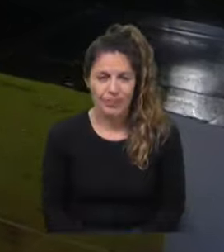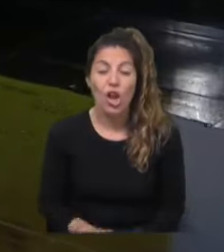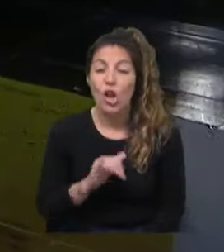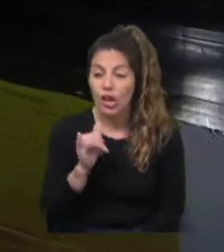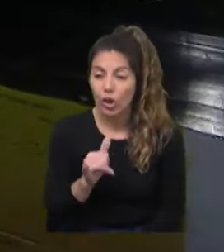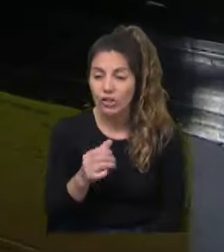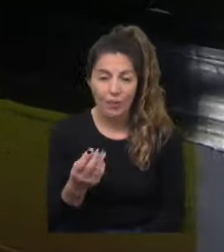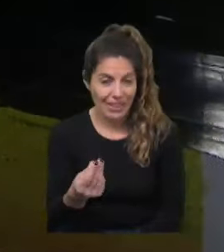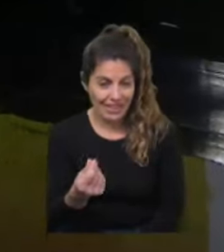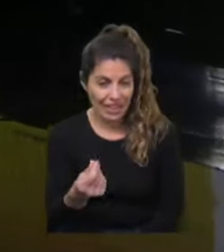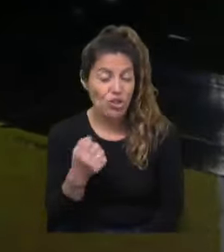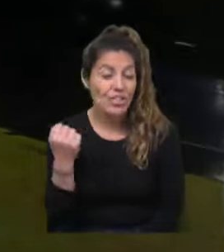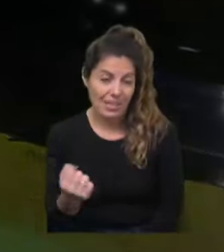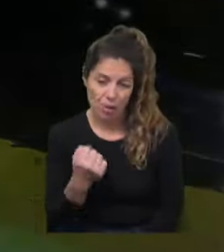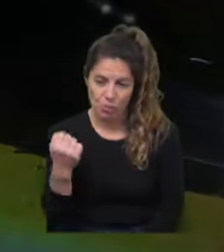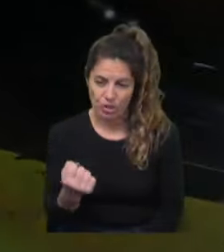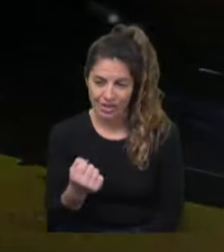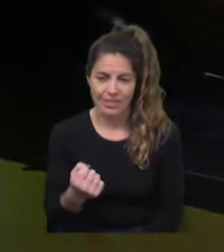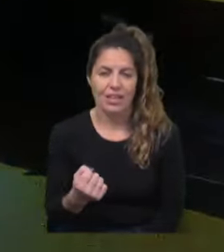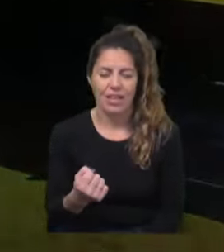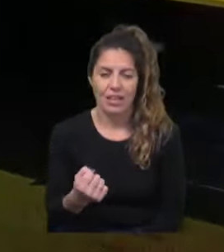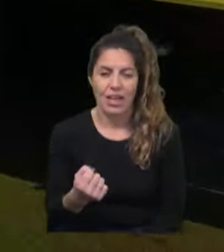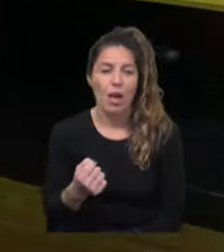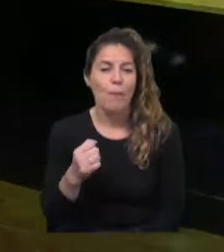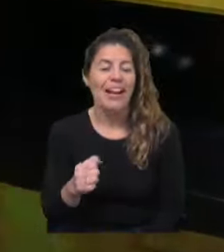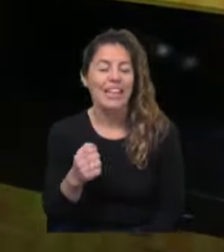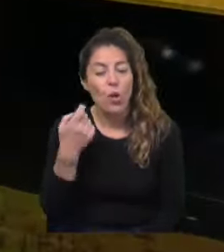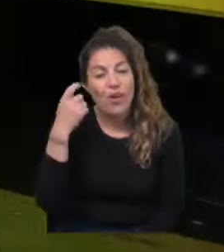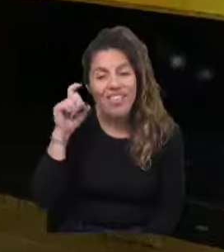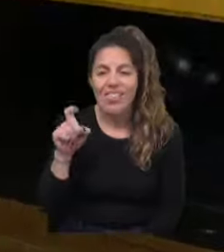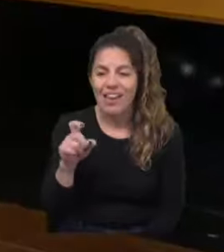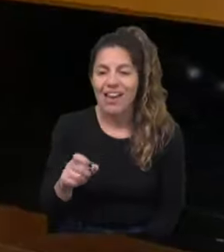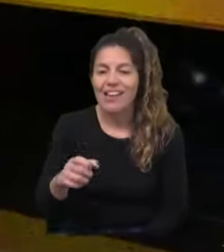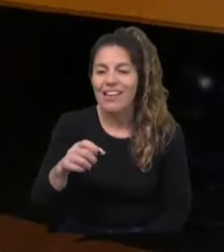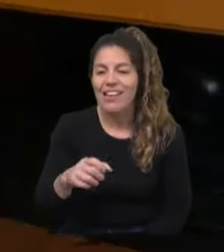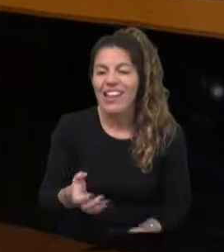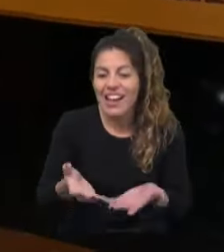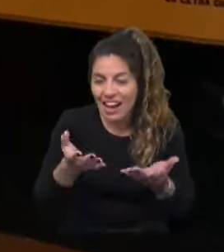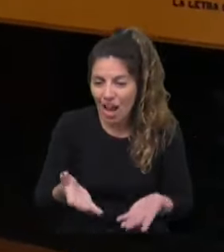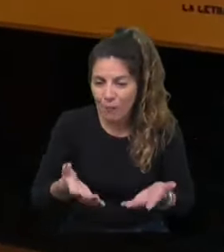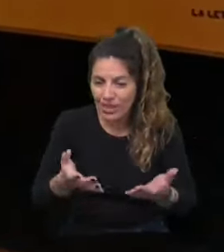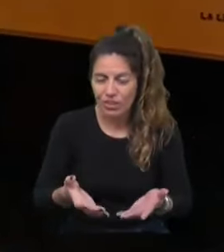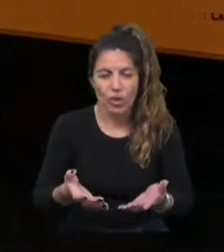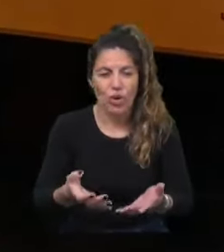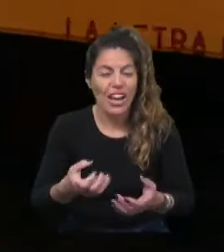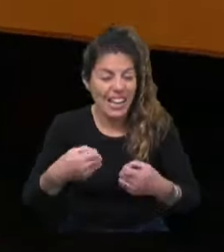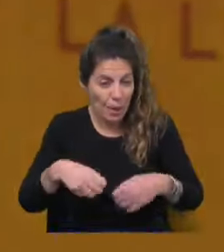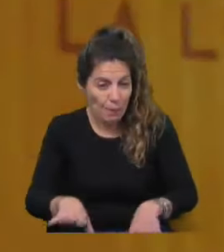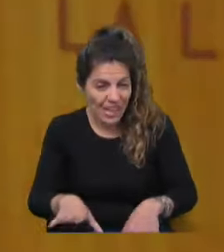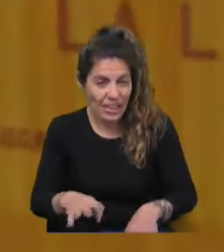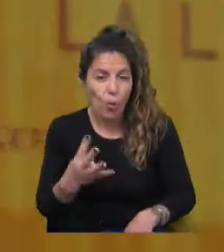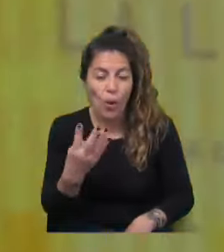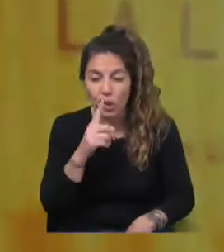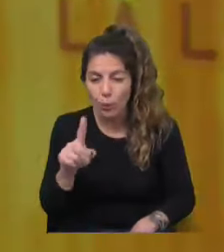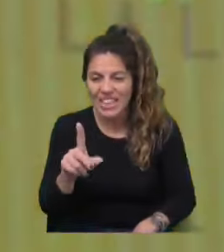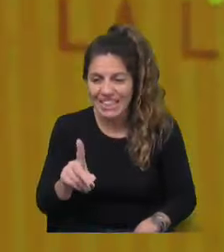decís del dinero, sí será importante que, para tener una dimensión, el cargamento, o sea, que pierde de estos 4.000